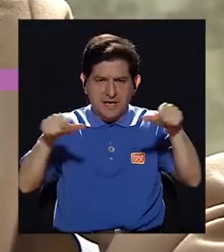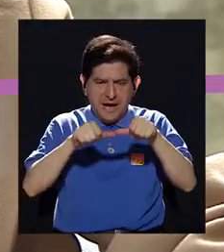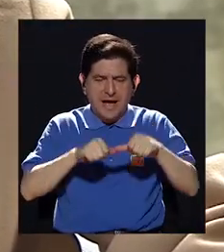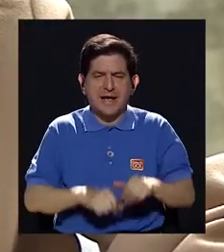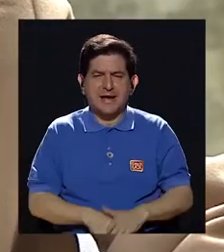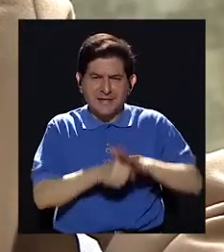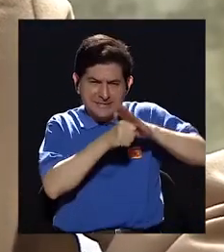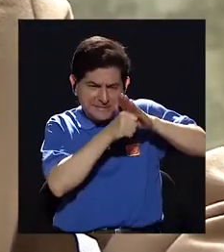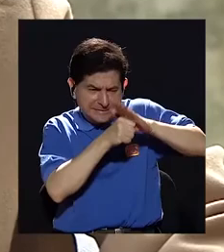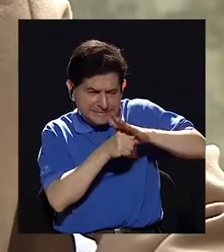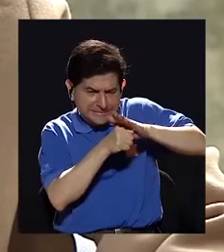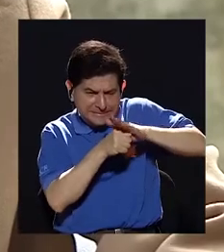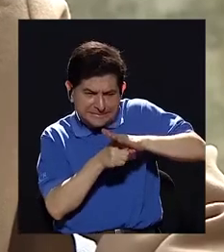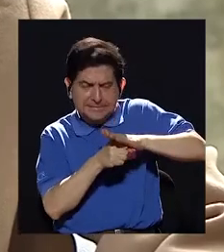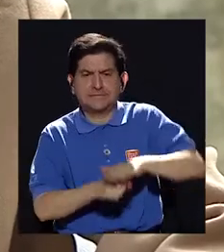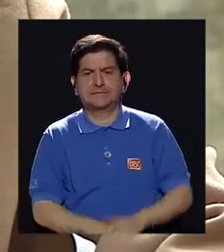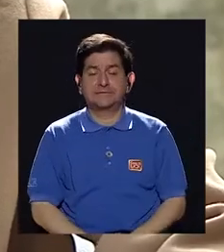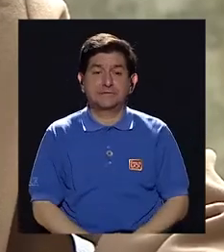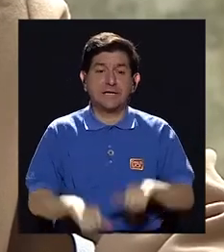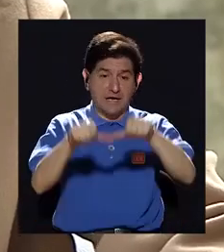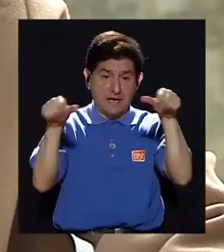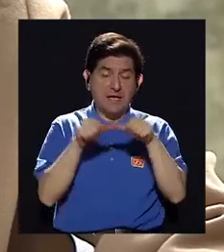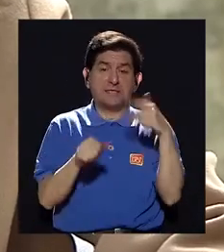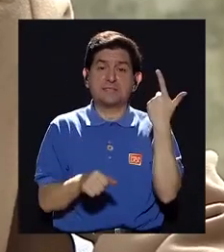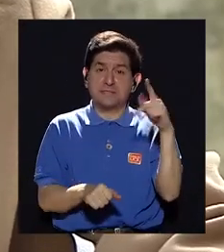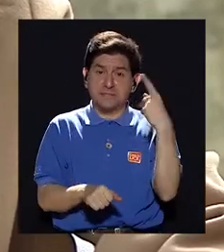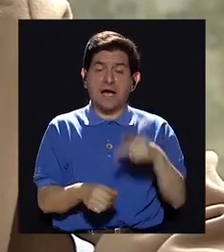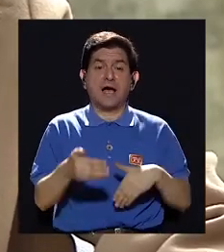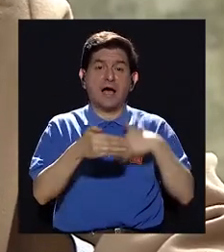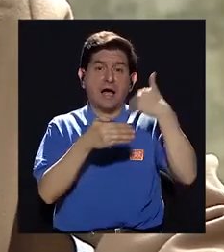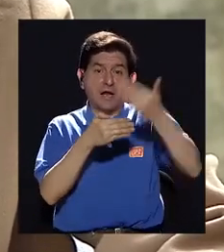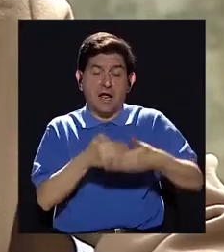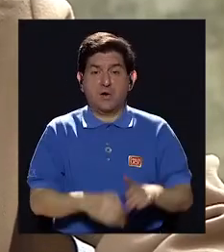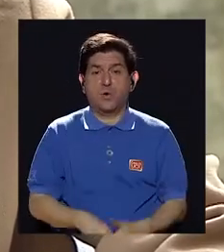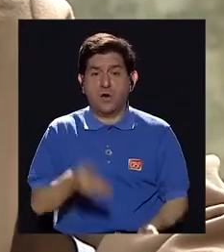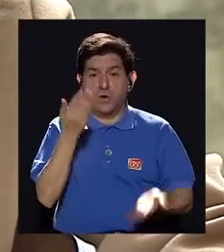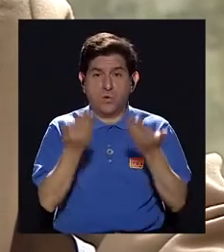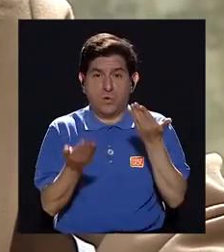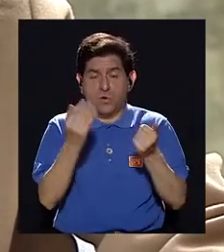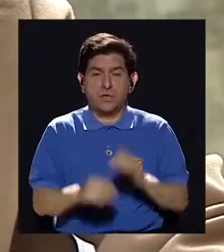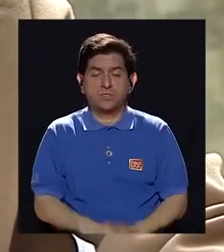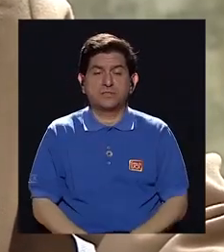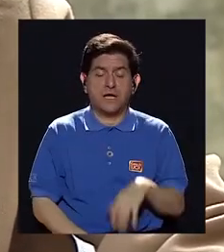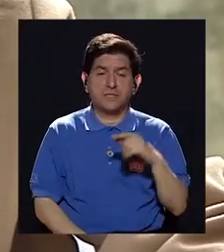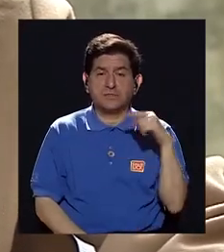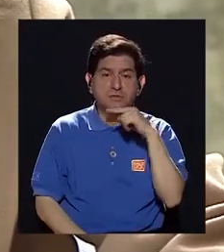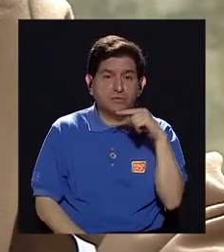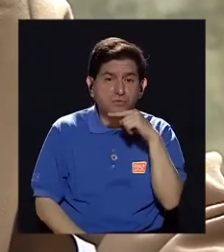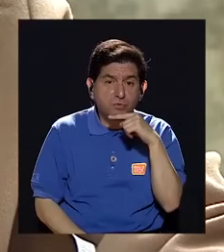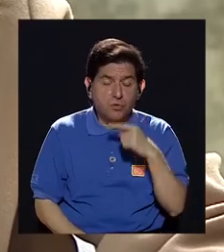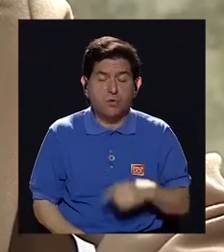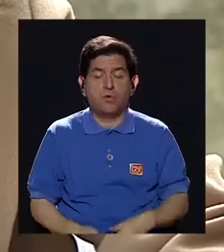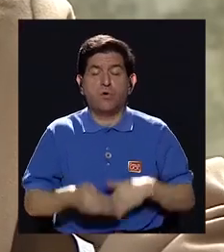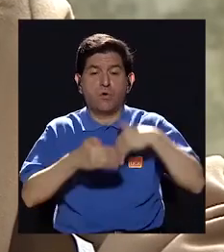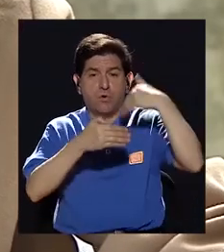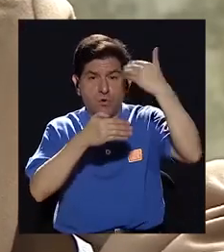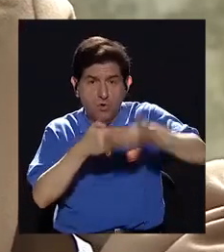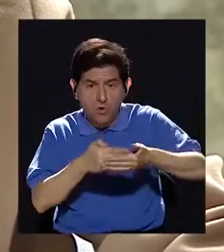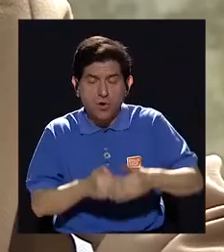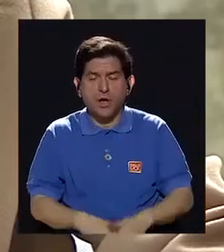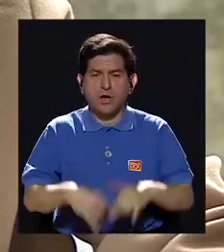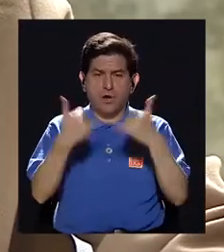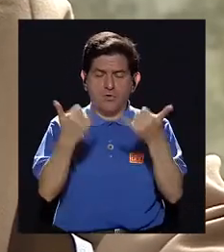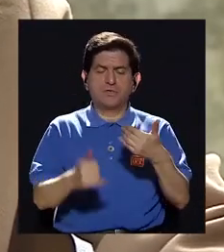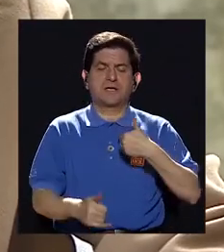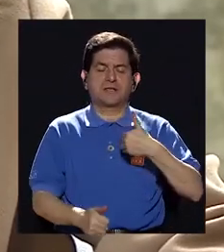de presión. Y las zonas de presión son peligrosas porque después de una zona enrojecida vamos a tener problemas